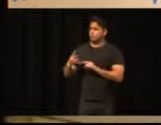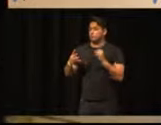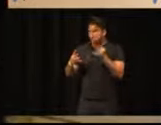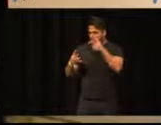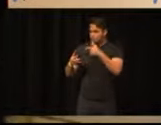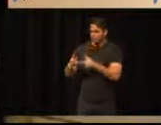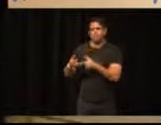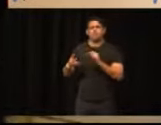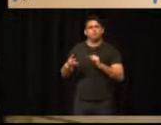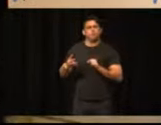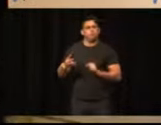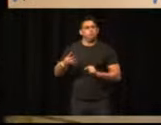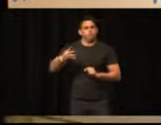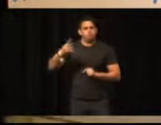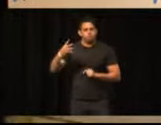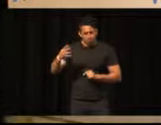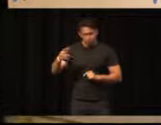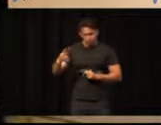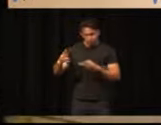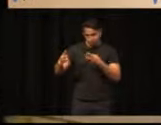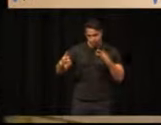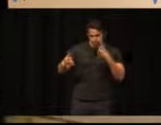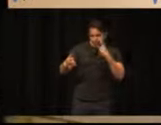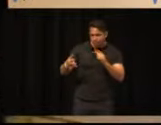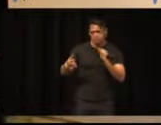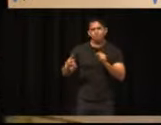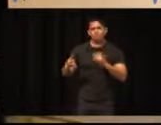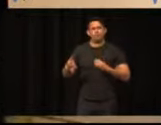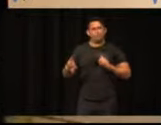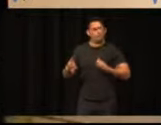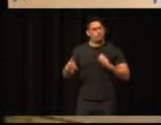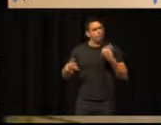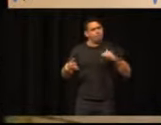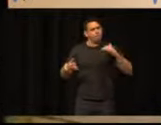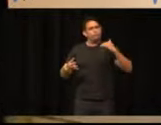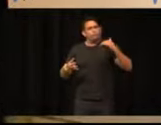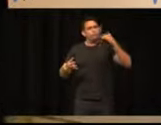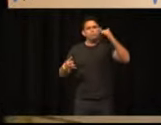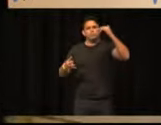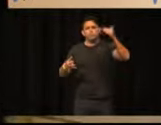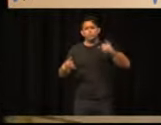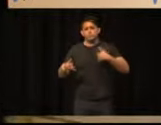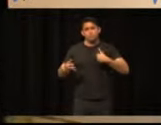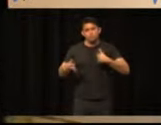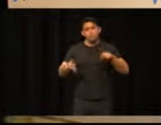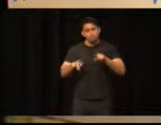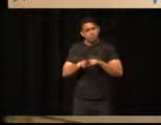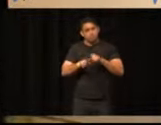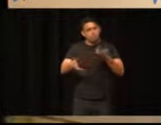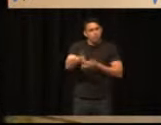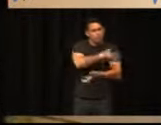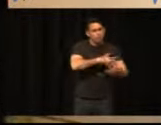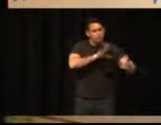productos interesantes que nosotros nos damos cuenta que existe un desarrollo y